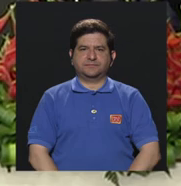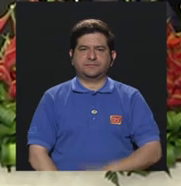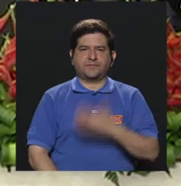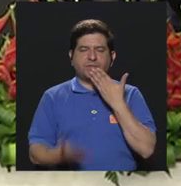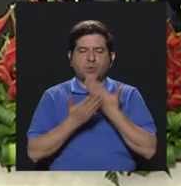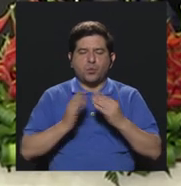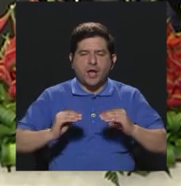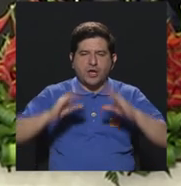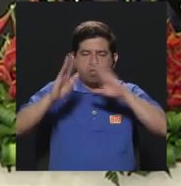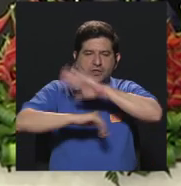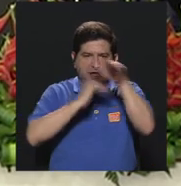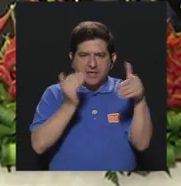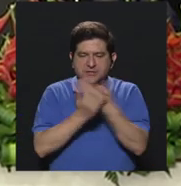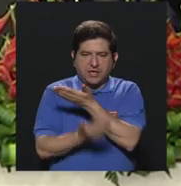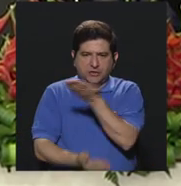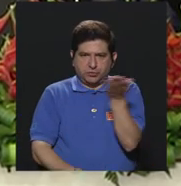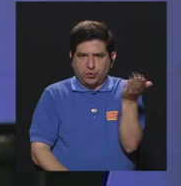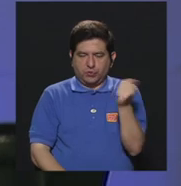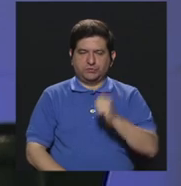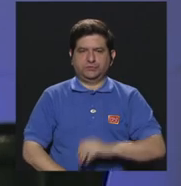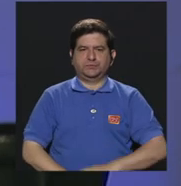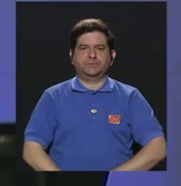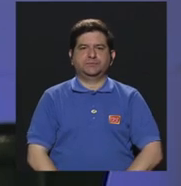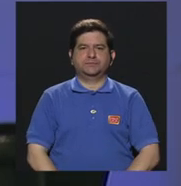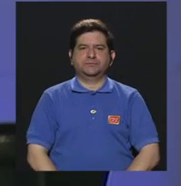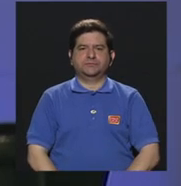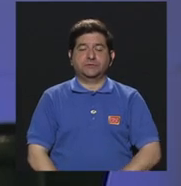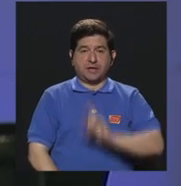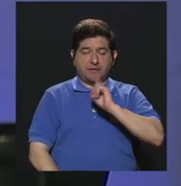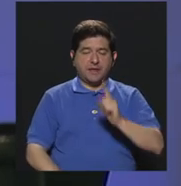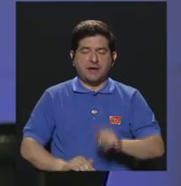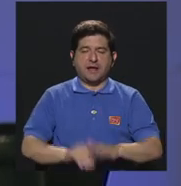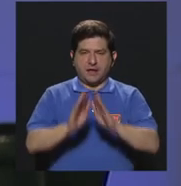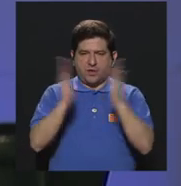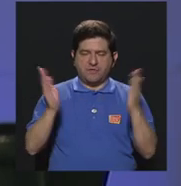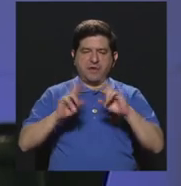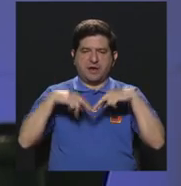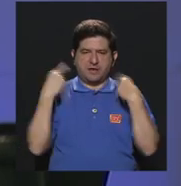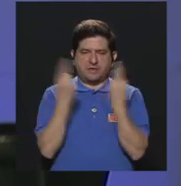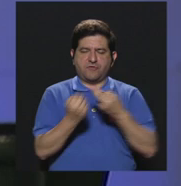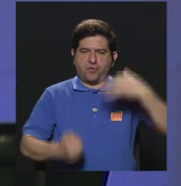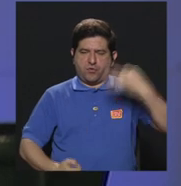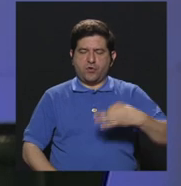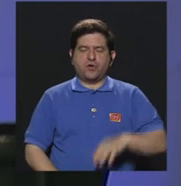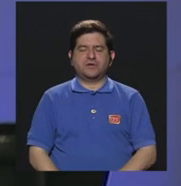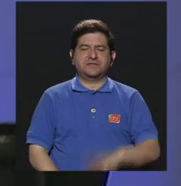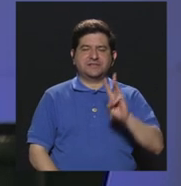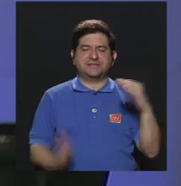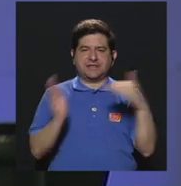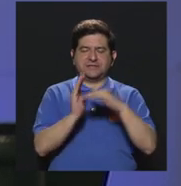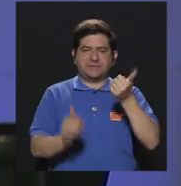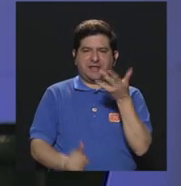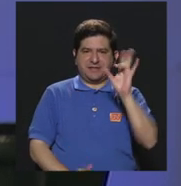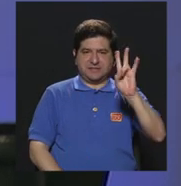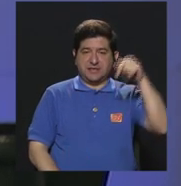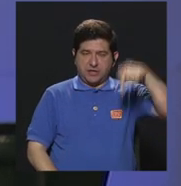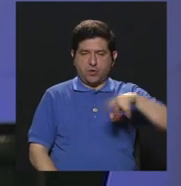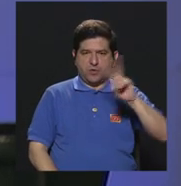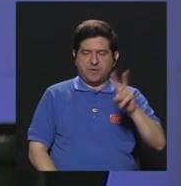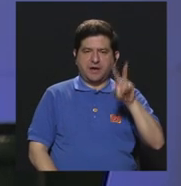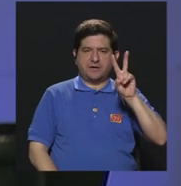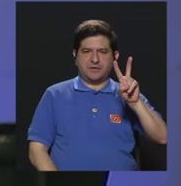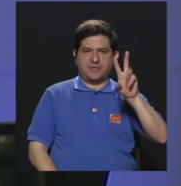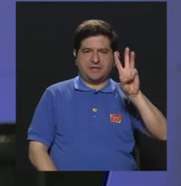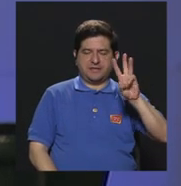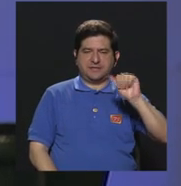Muy buenos días a todas y todos. Declaro abierta la sesión solemne número 6017 de hoy viernes